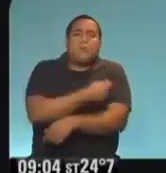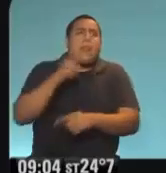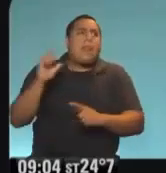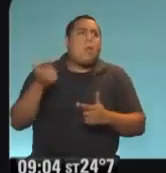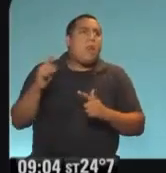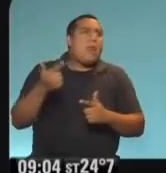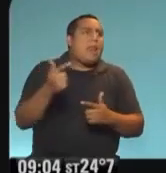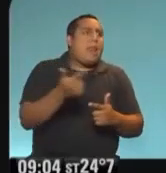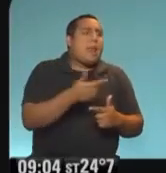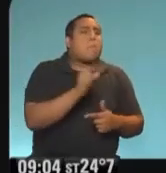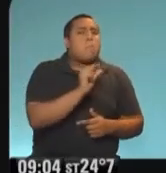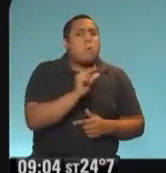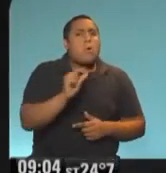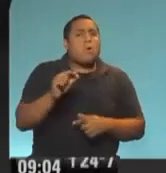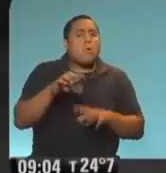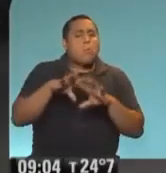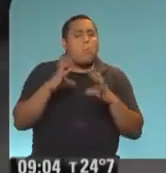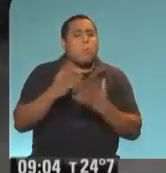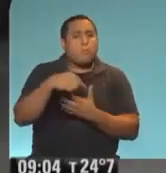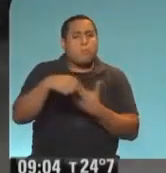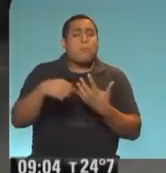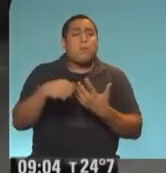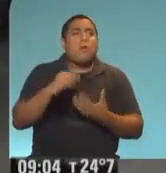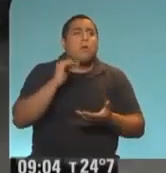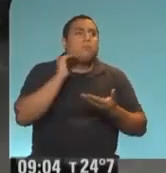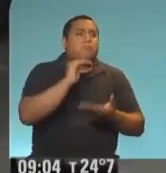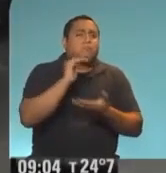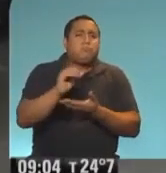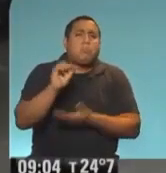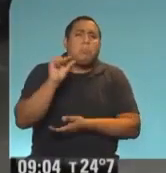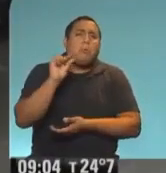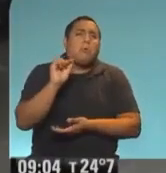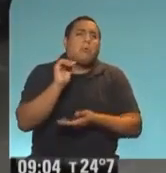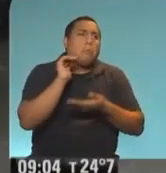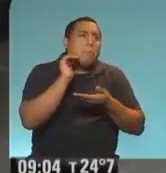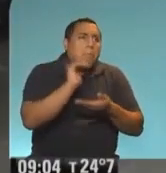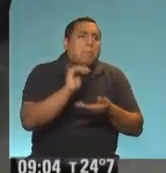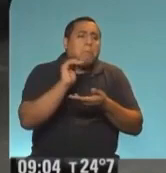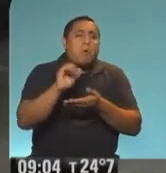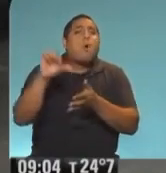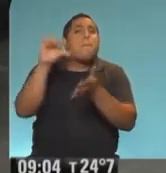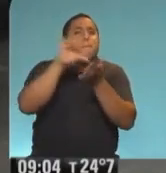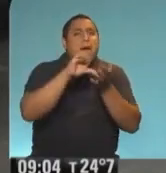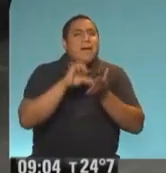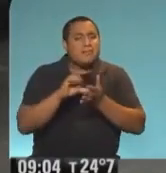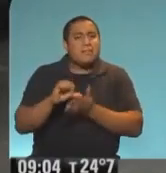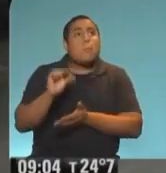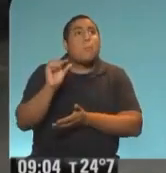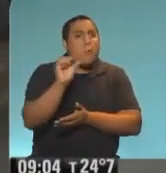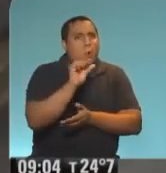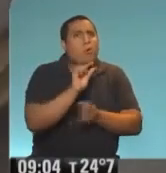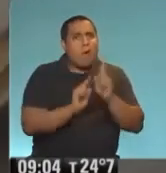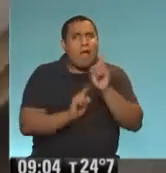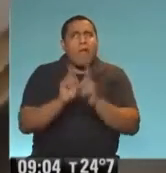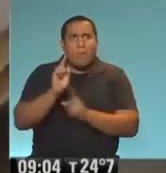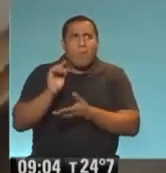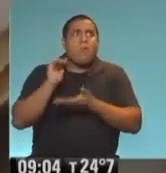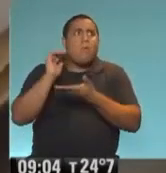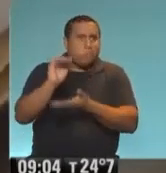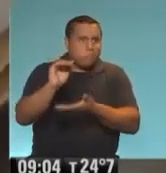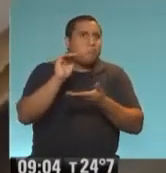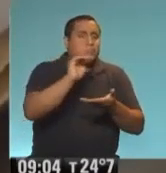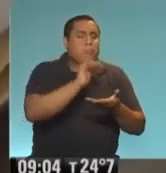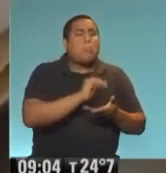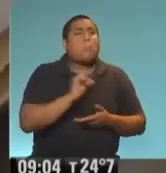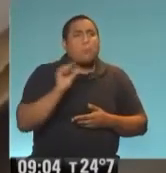mundo. Lo que se está distribuyendo son cifras muy pequeñas, muy pocos países tienen la posibilidad.